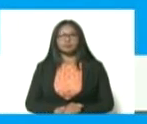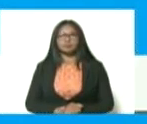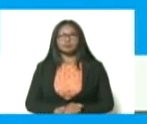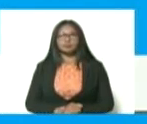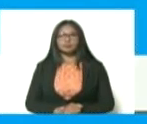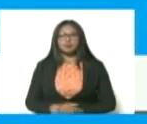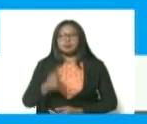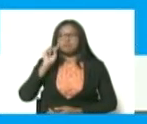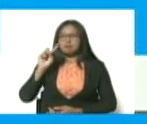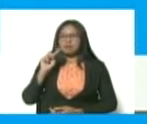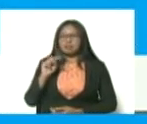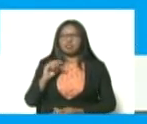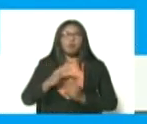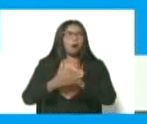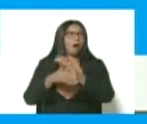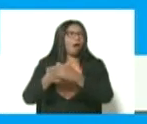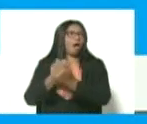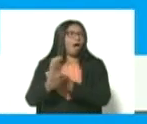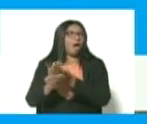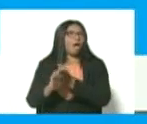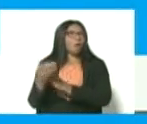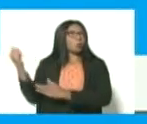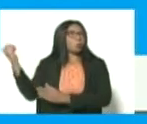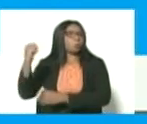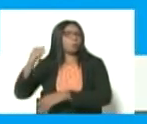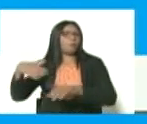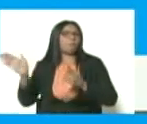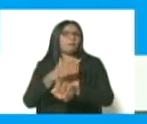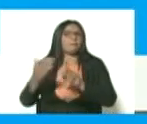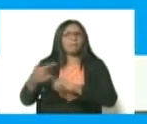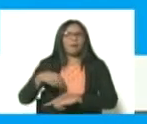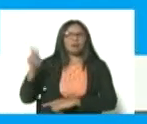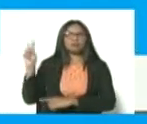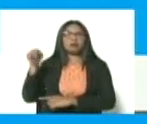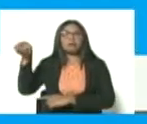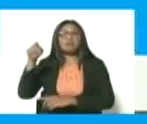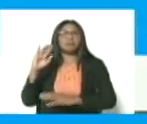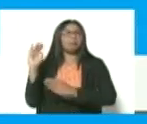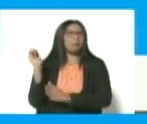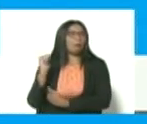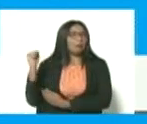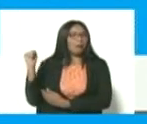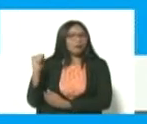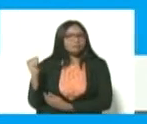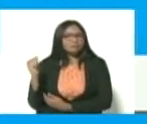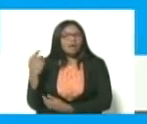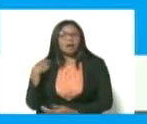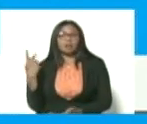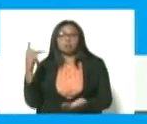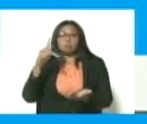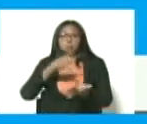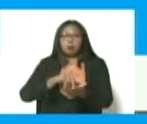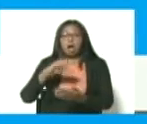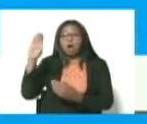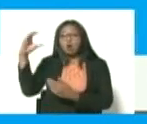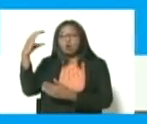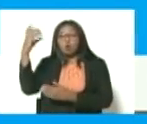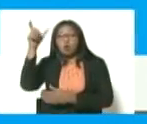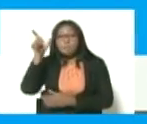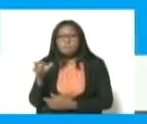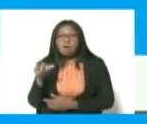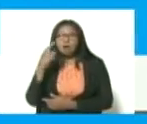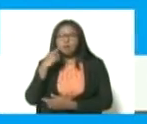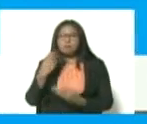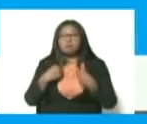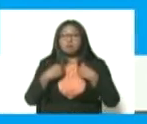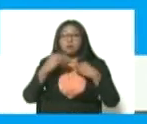tremenda agresión al pueblo de Venezuela. Nunca. Aquí llegan los colombianos. Bueno, viven